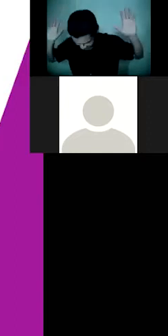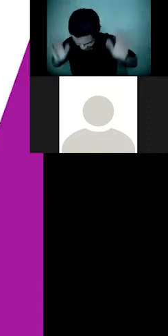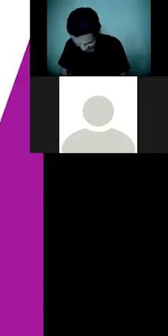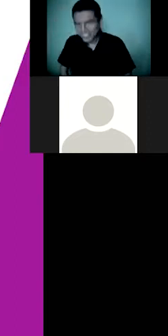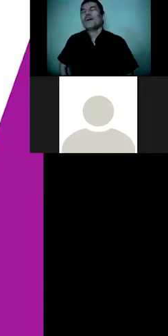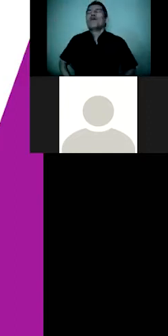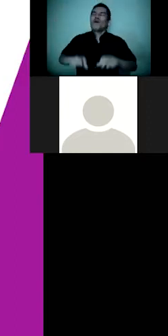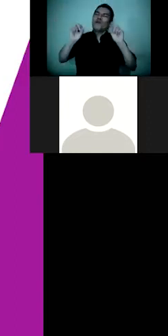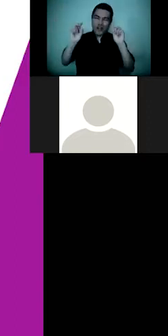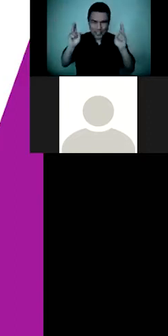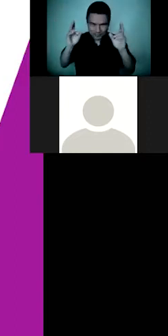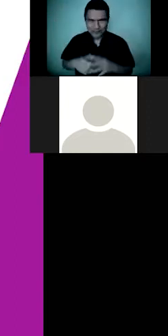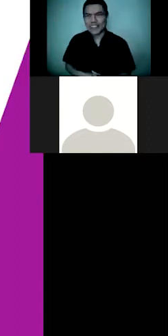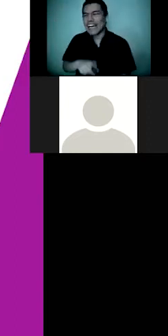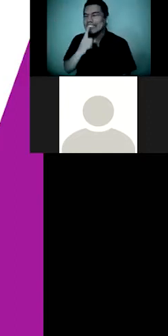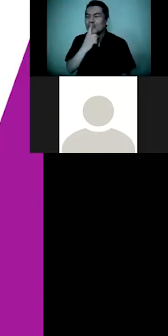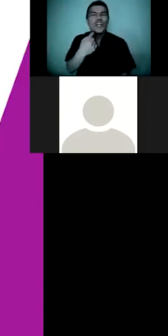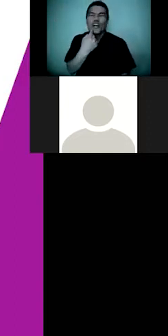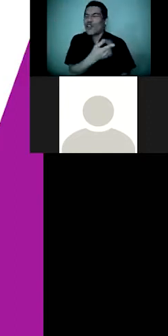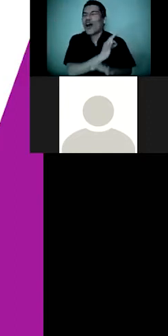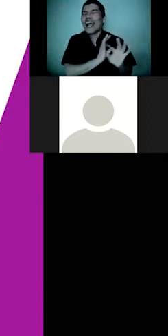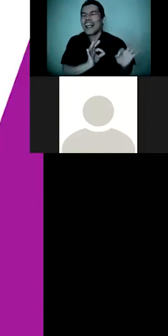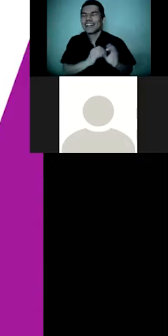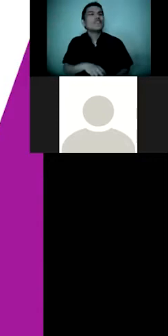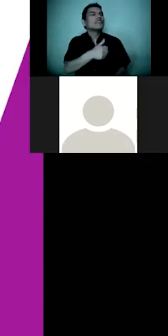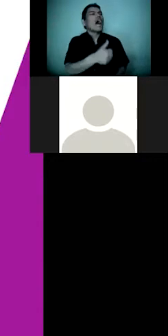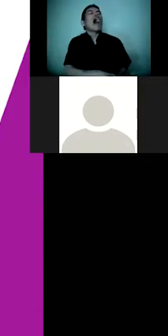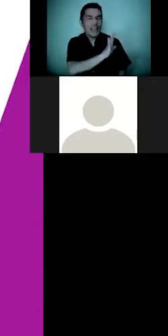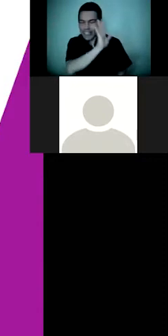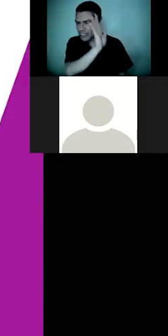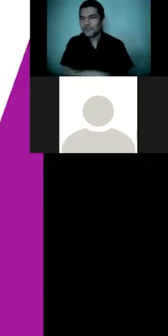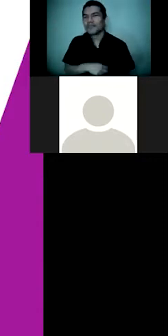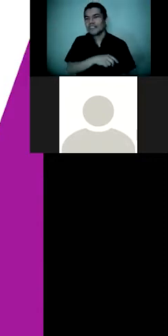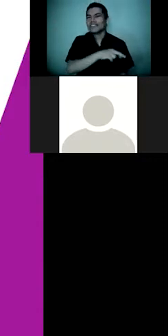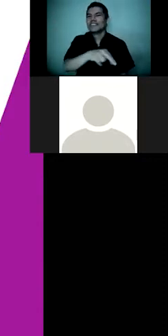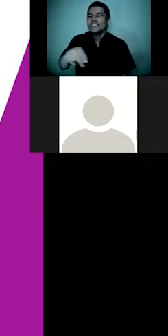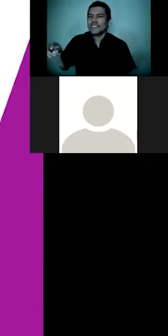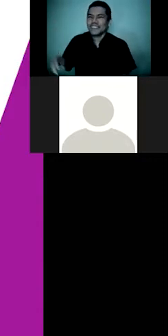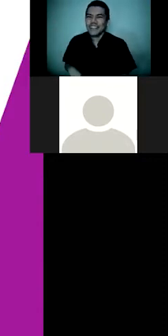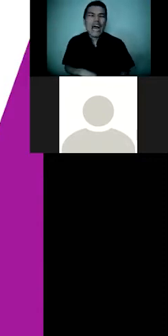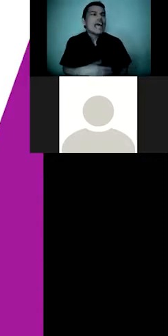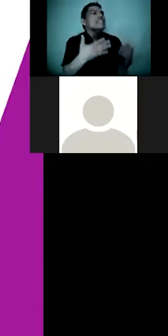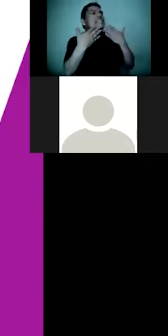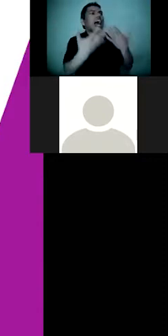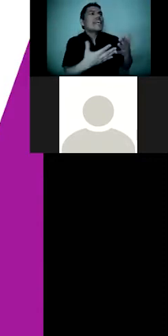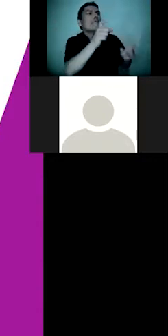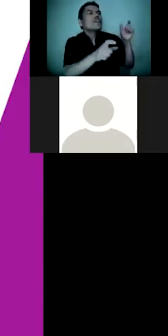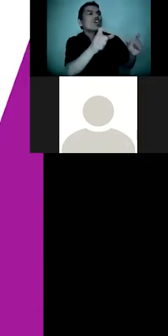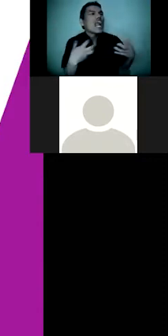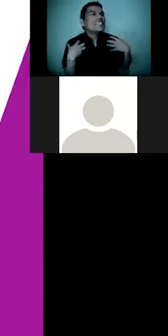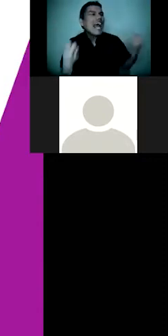¡Wow! No pude creerlo. Ok. Ay, ok, señora, ya, hasta luego, me